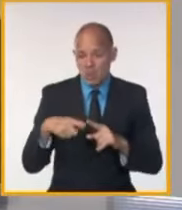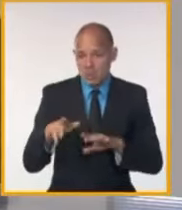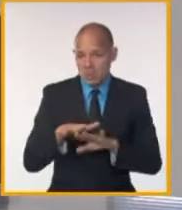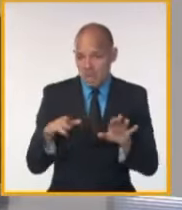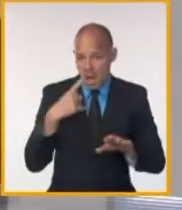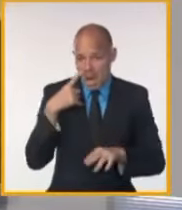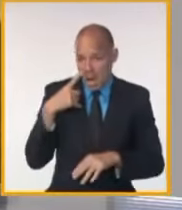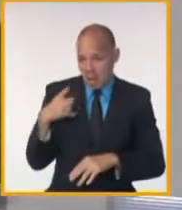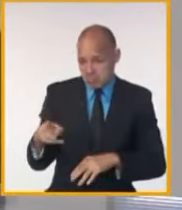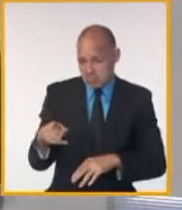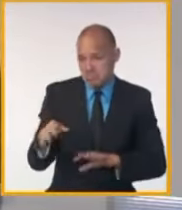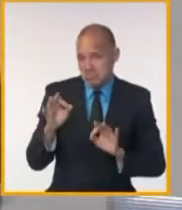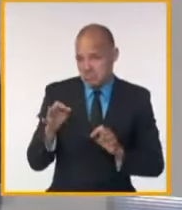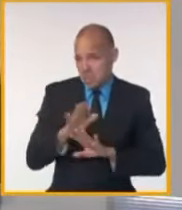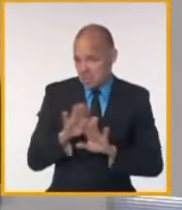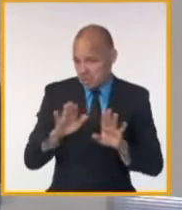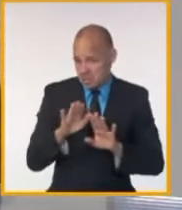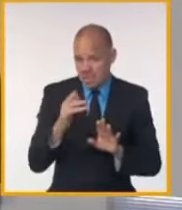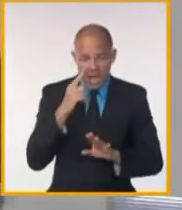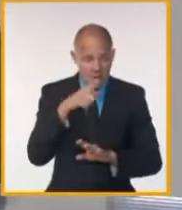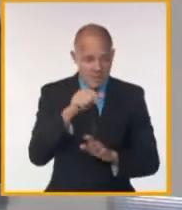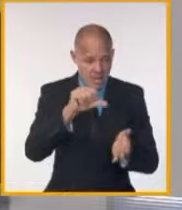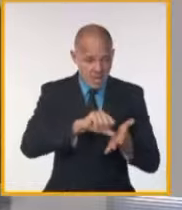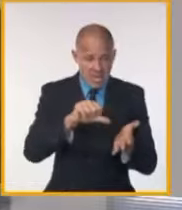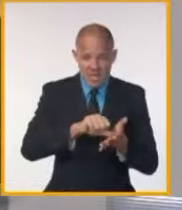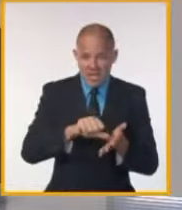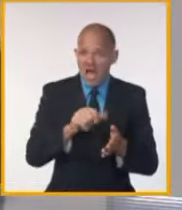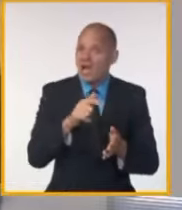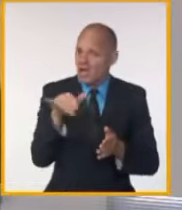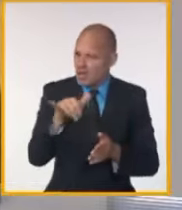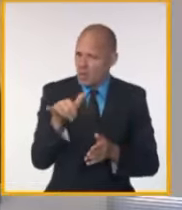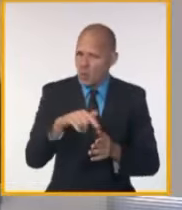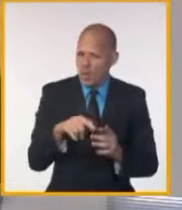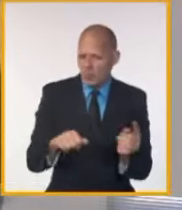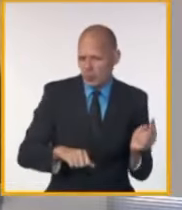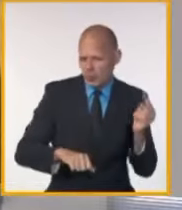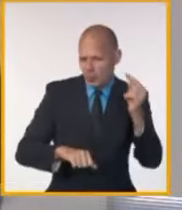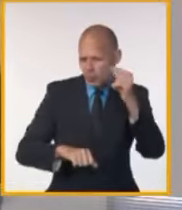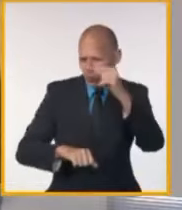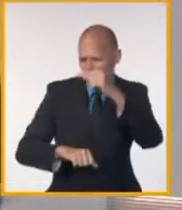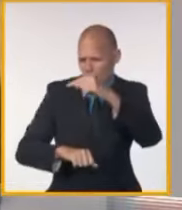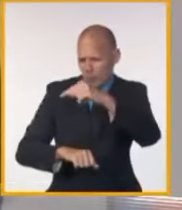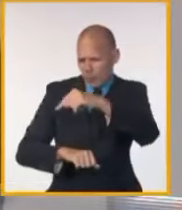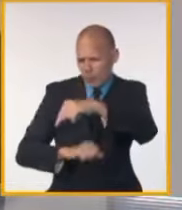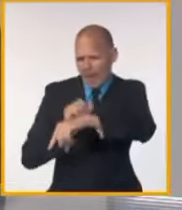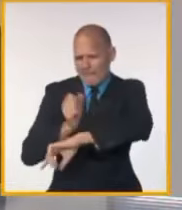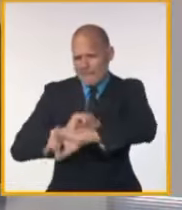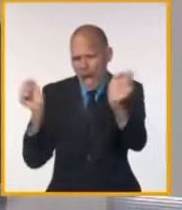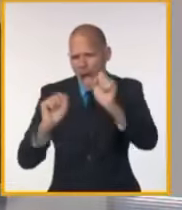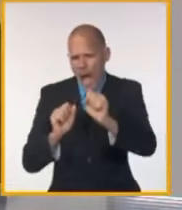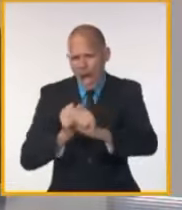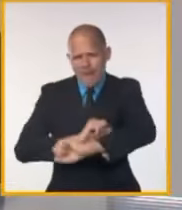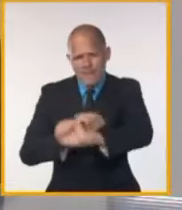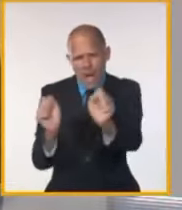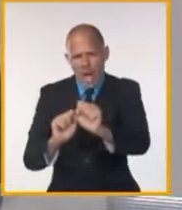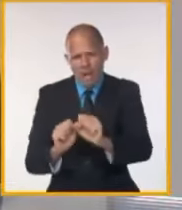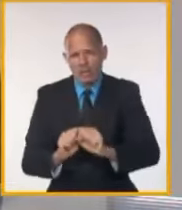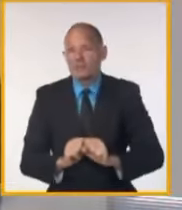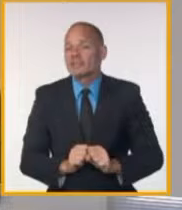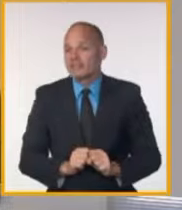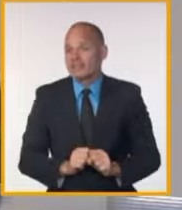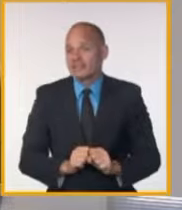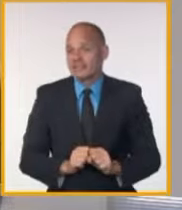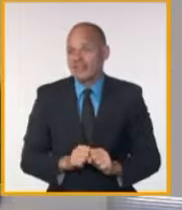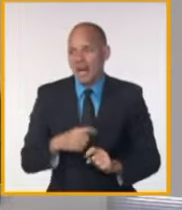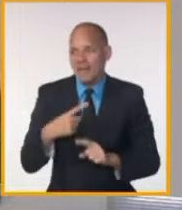y que impactó varios lugares que tenían carácter militar Y de lo que no se ha hablado mucho no se conoce por la